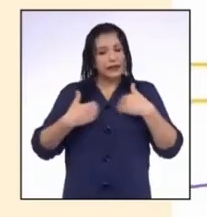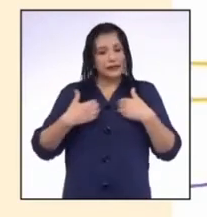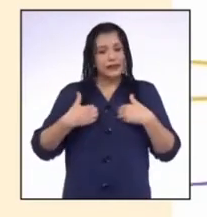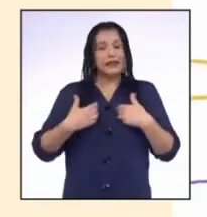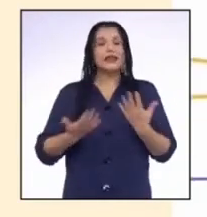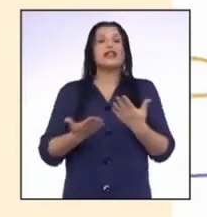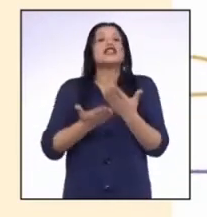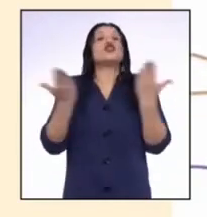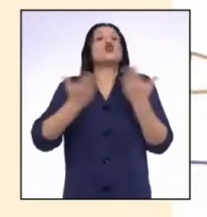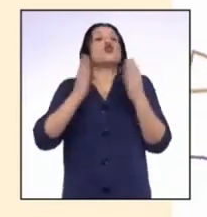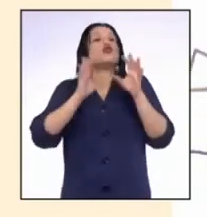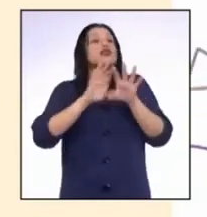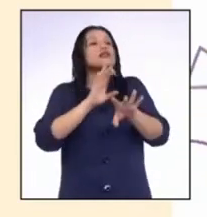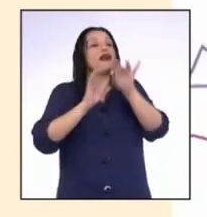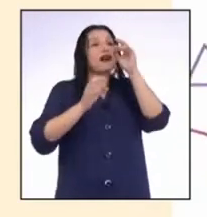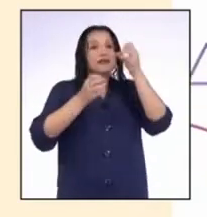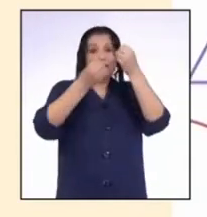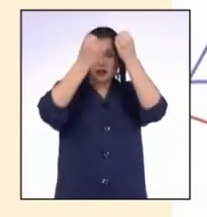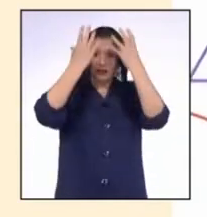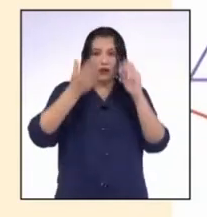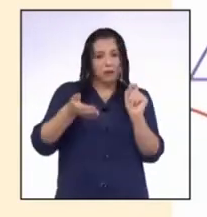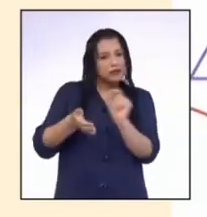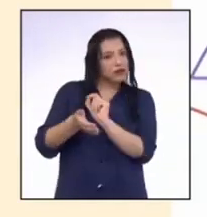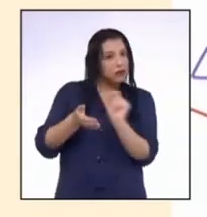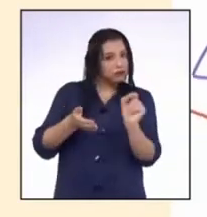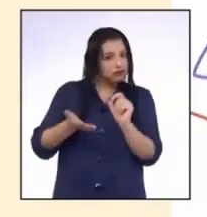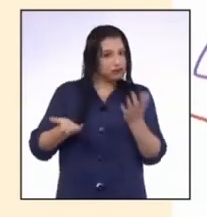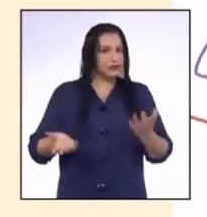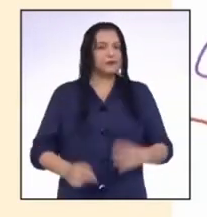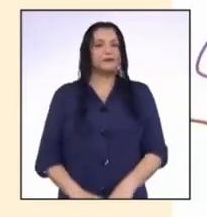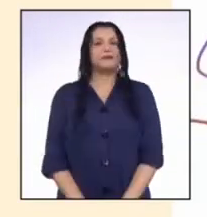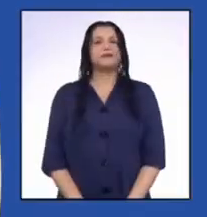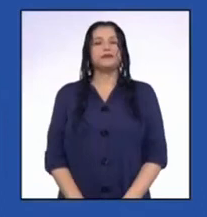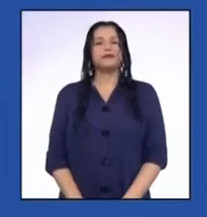citas y fuentes de información.